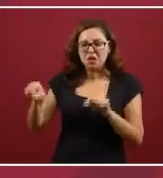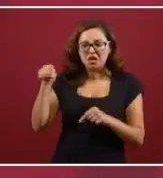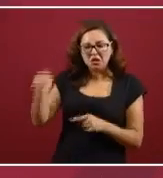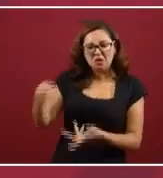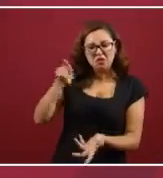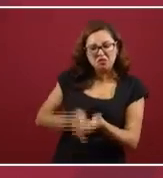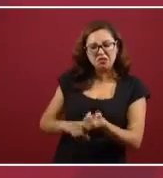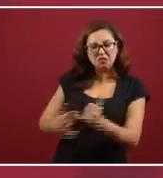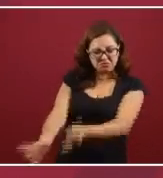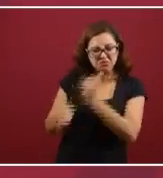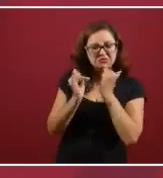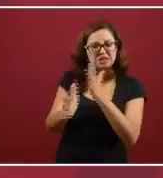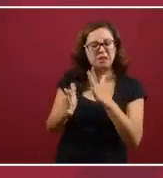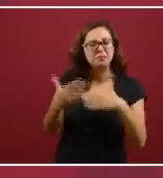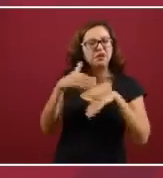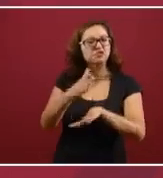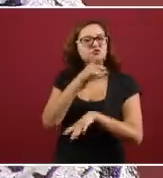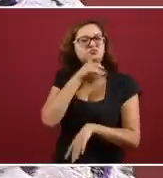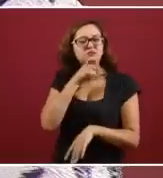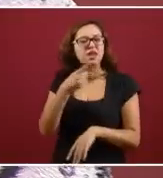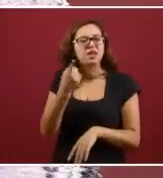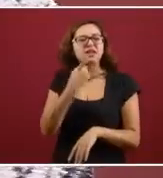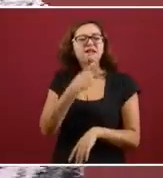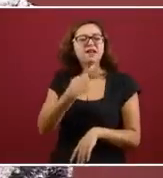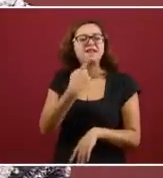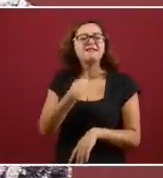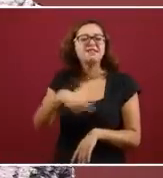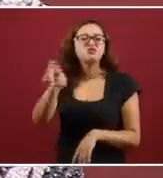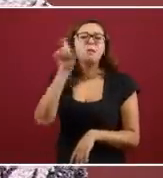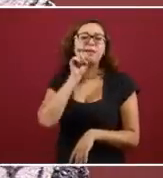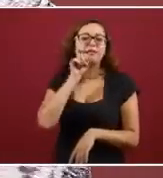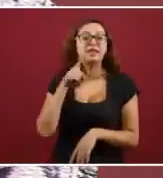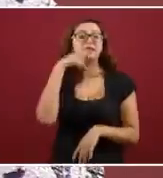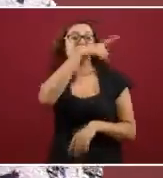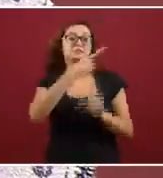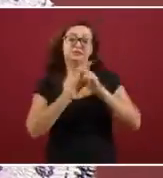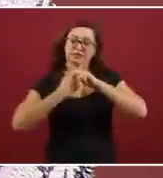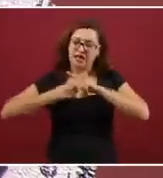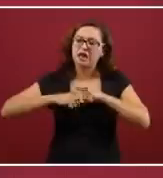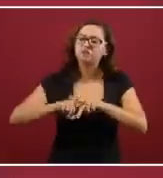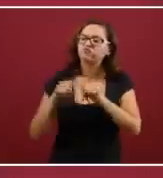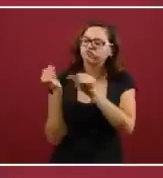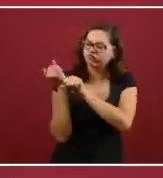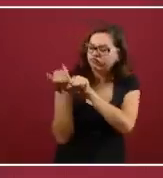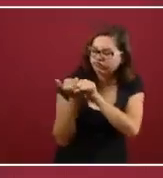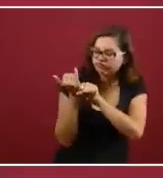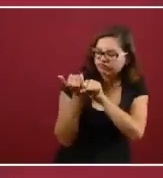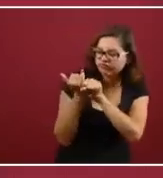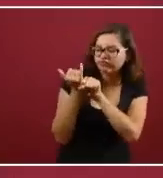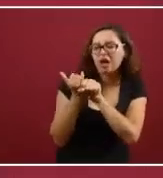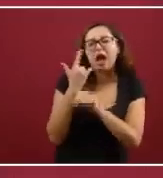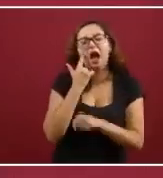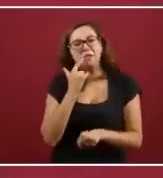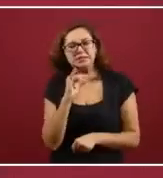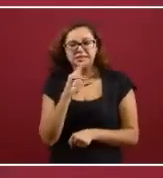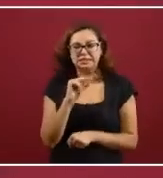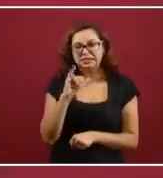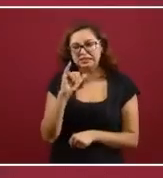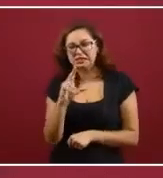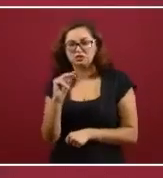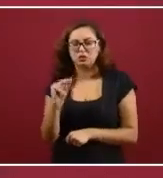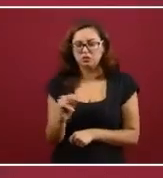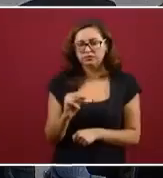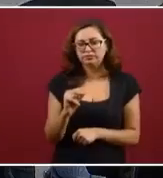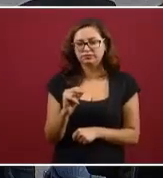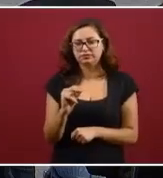doméstico, y el Departamento de Comercio inició su investigación. Y sin embargo ahí